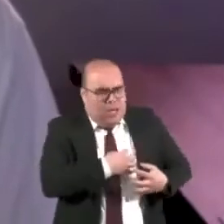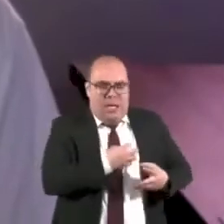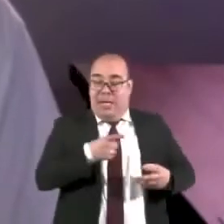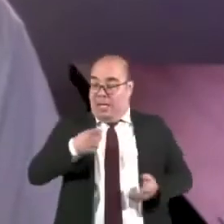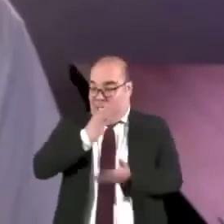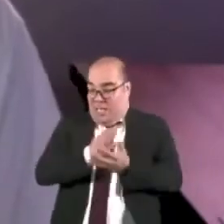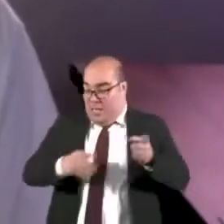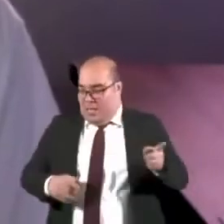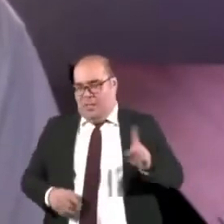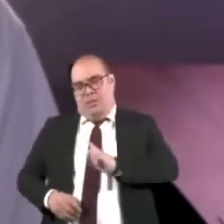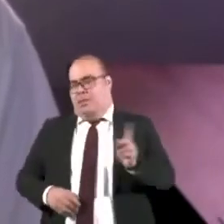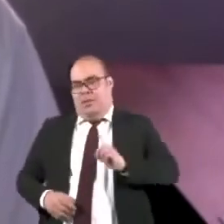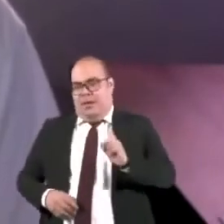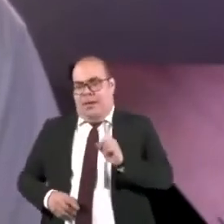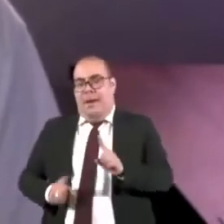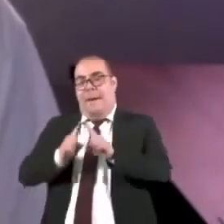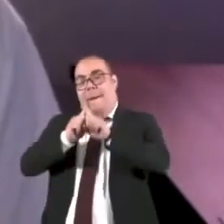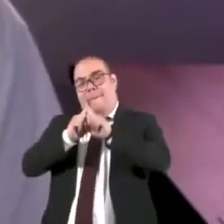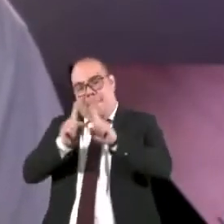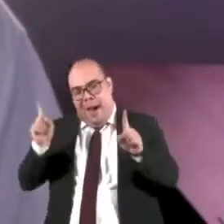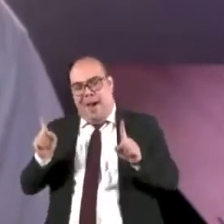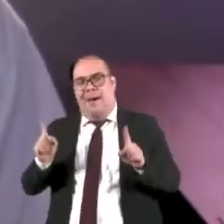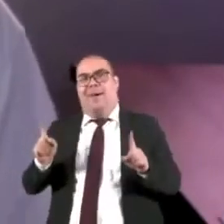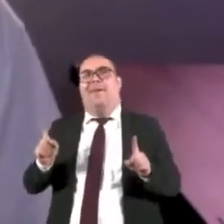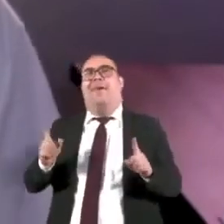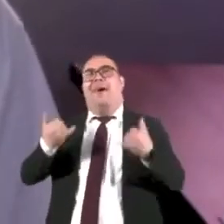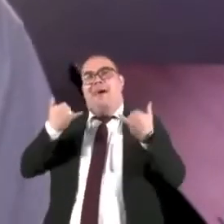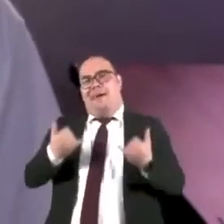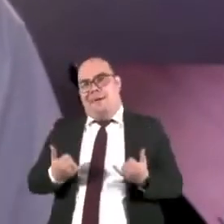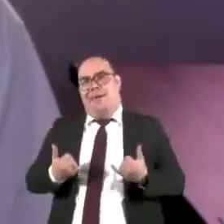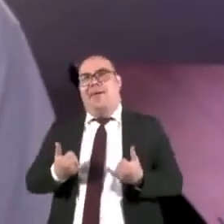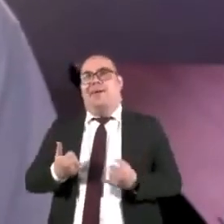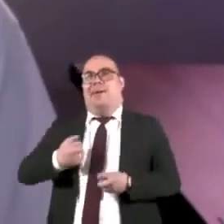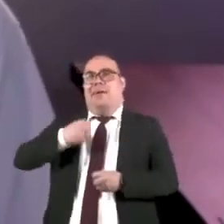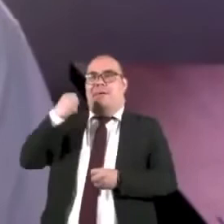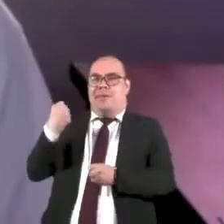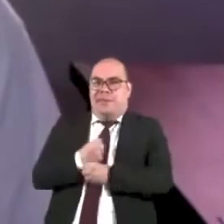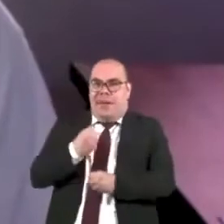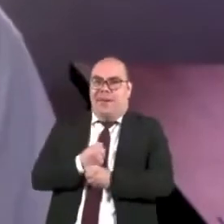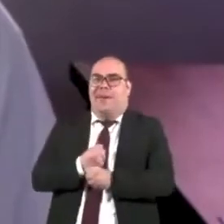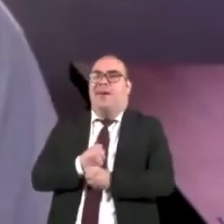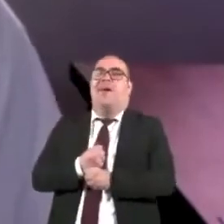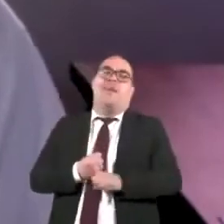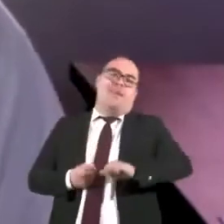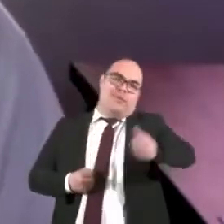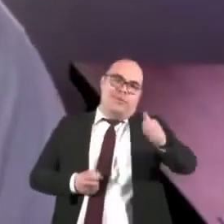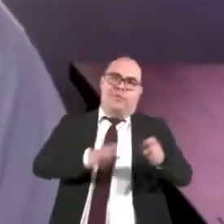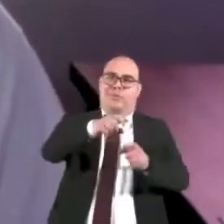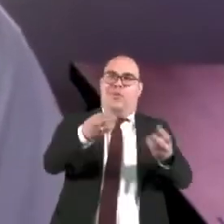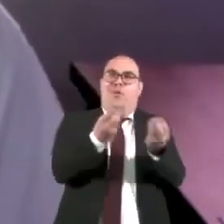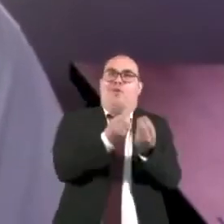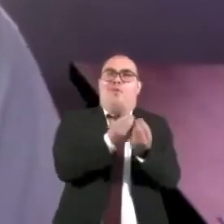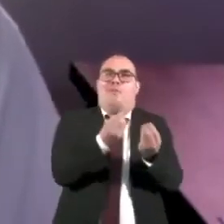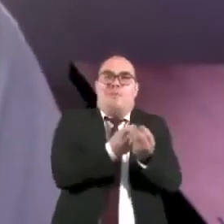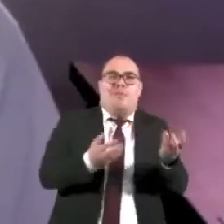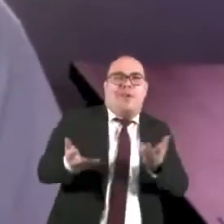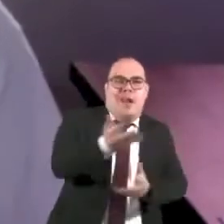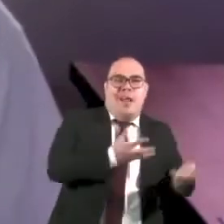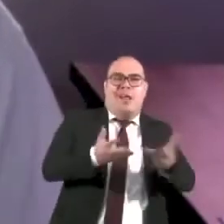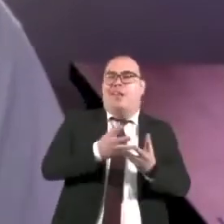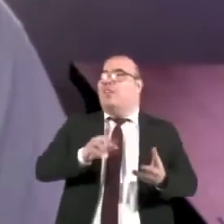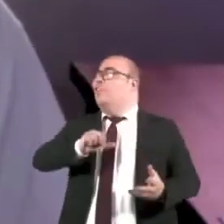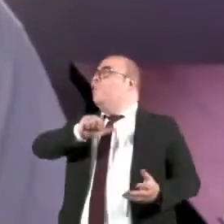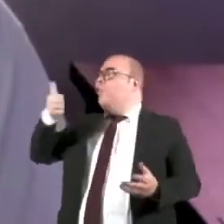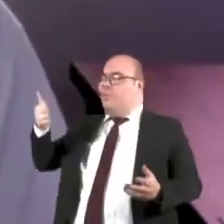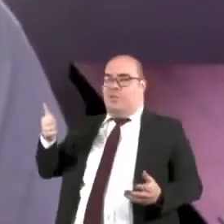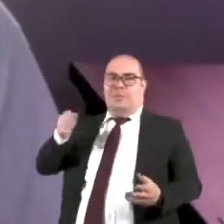pero tengo la posibilidad de trabajar junto con mis demás compañeros y con todos los colombianos que queremos